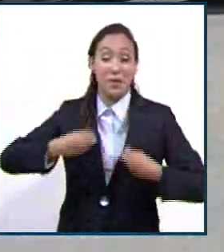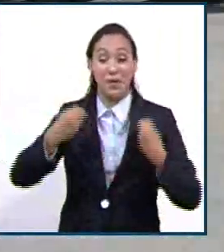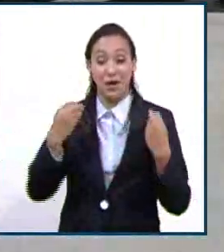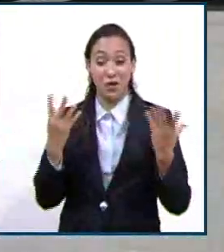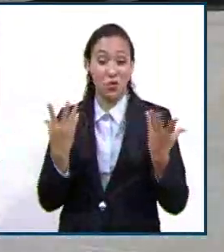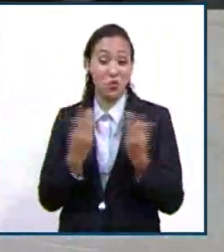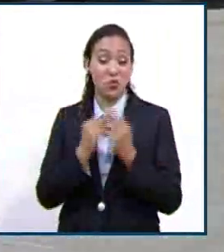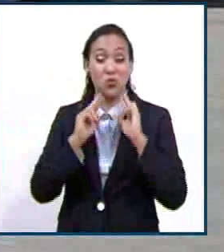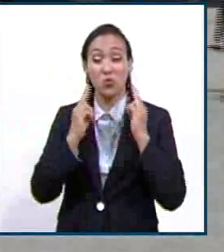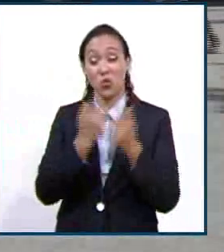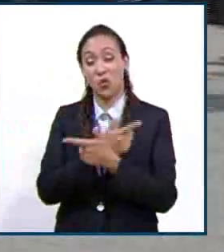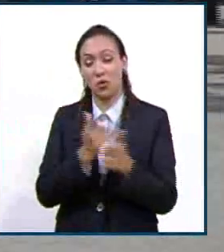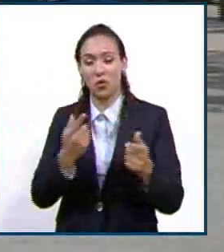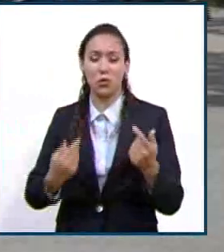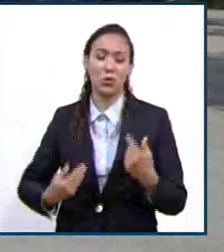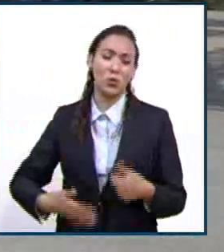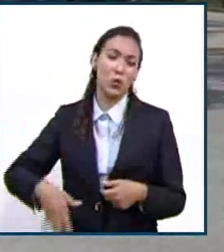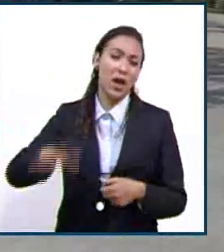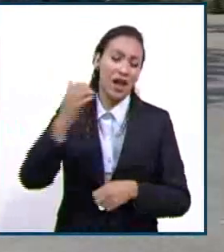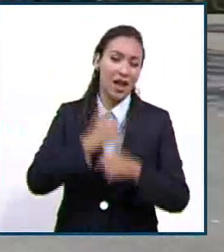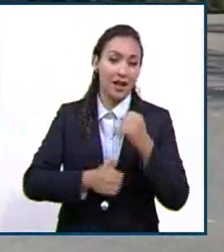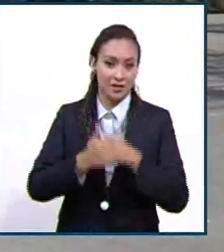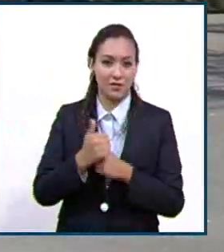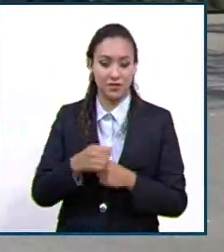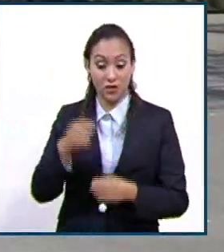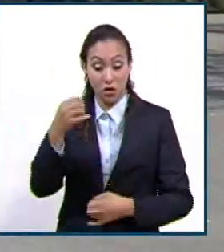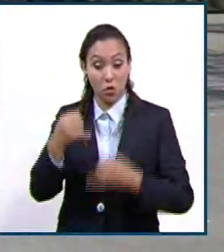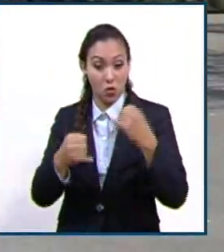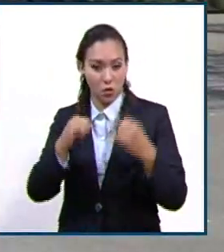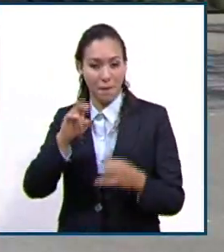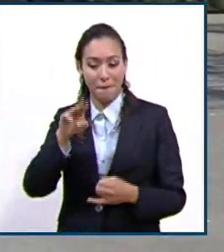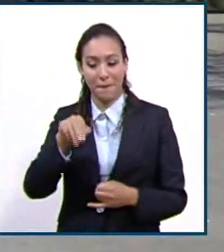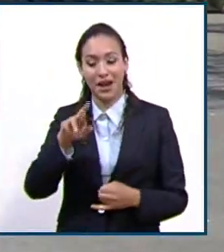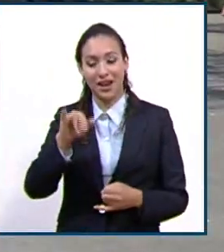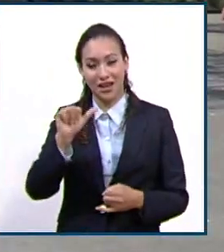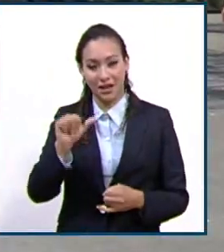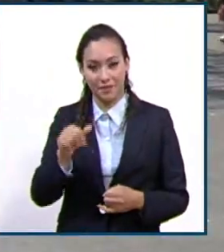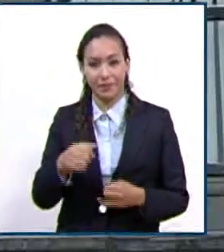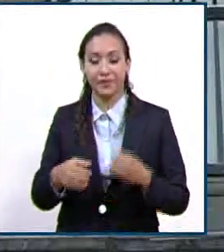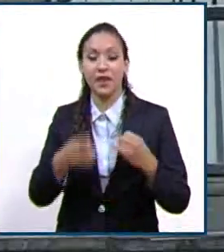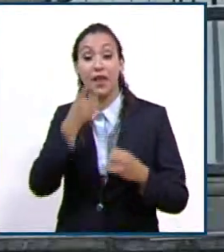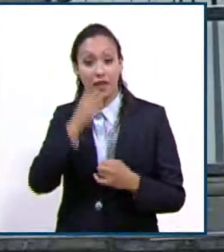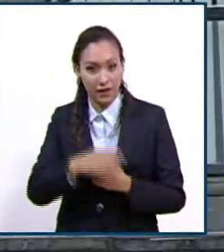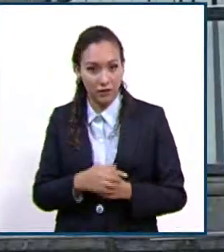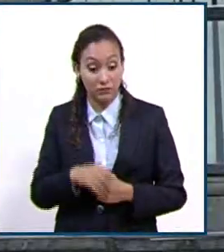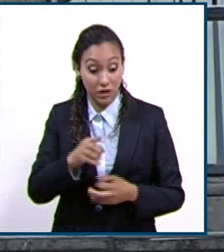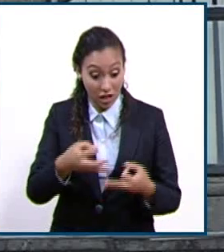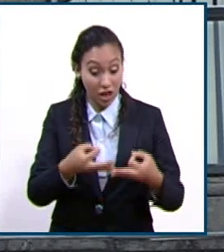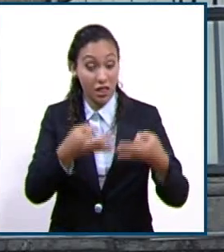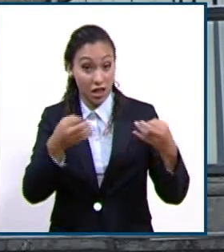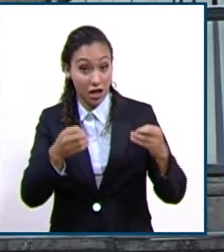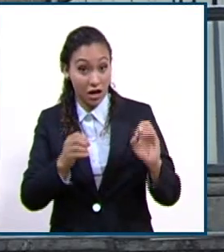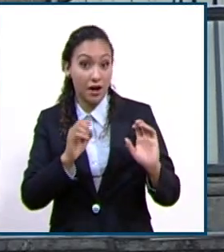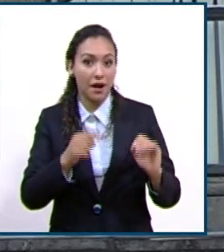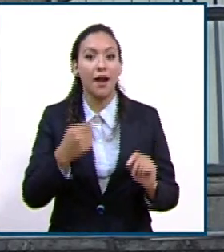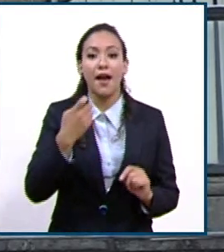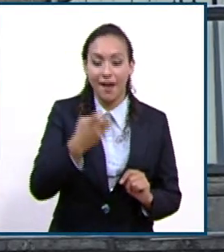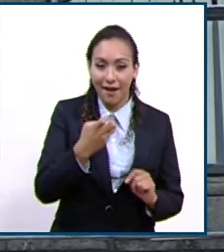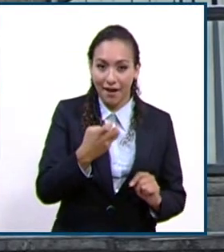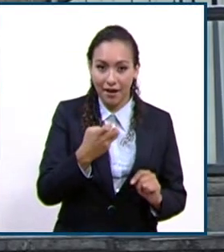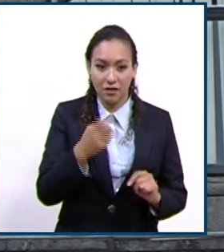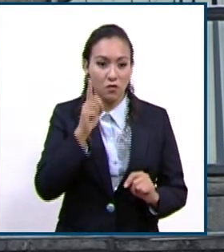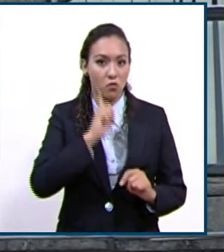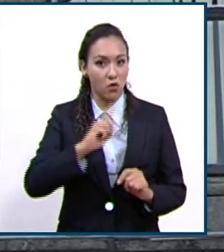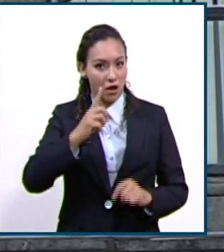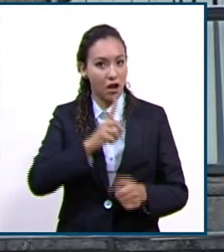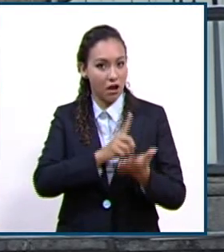unión. La jueza María Eugenia Magaña López estimó que las autoridades agrarias vulneraron los derechos de la mujer como ejidataria